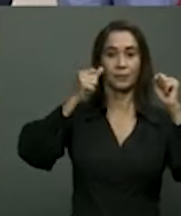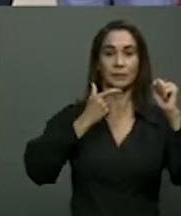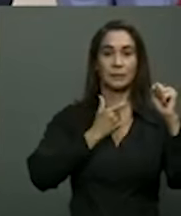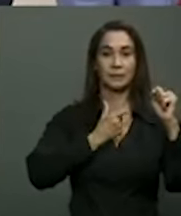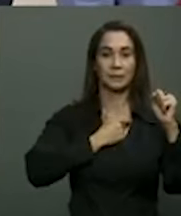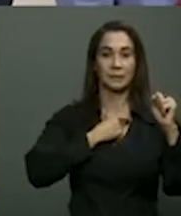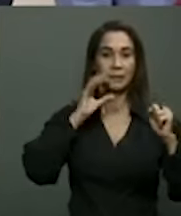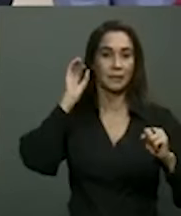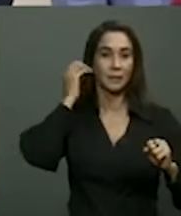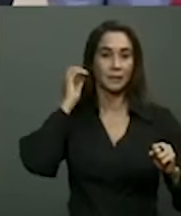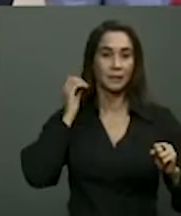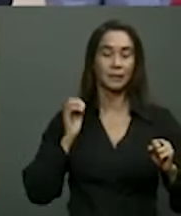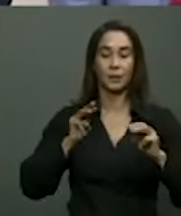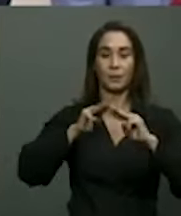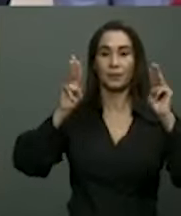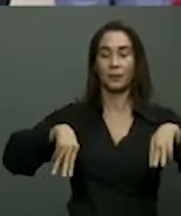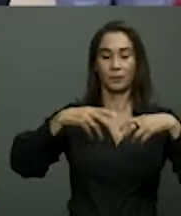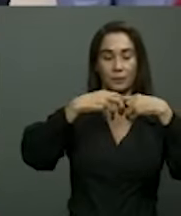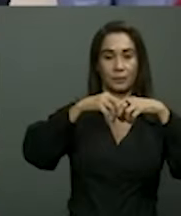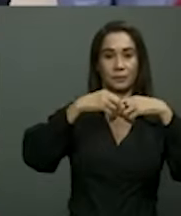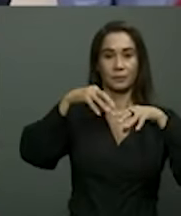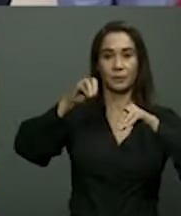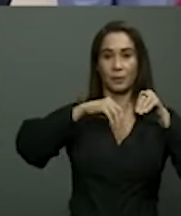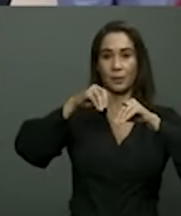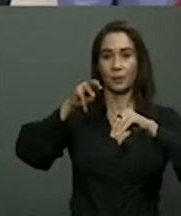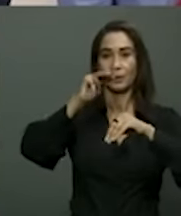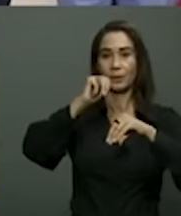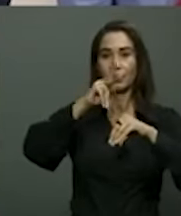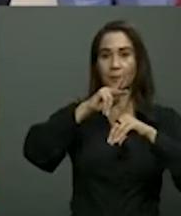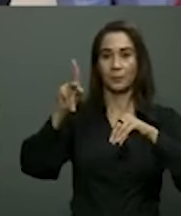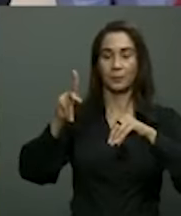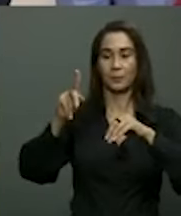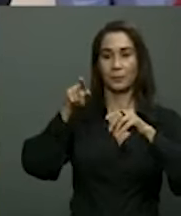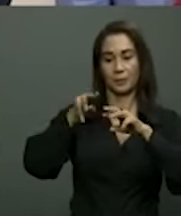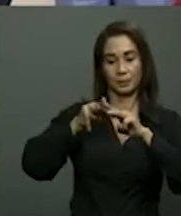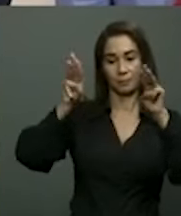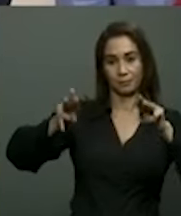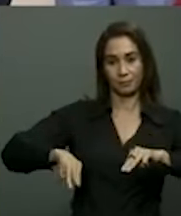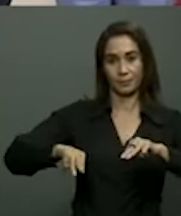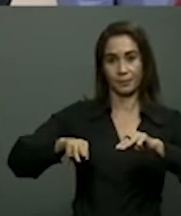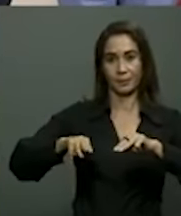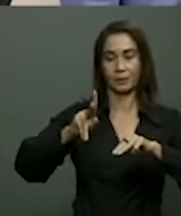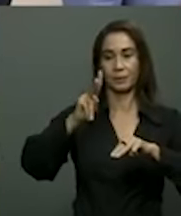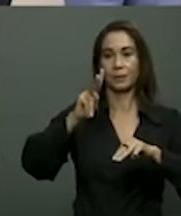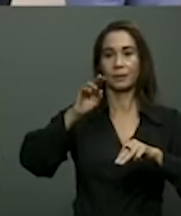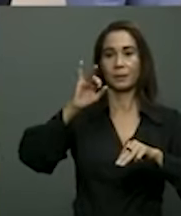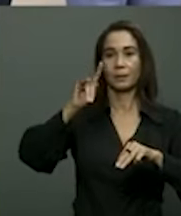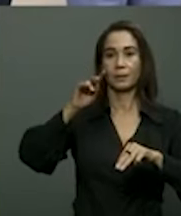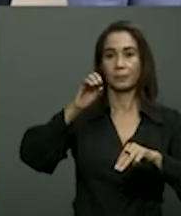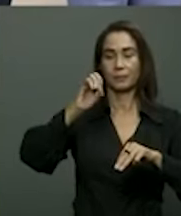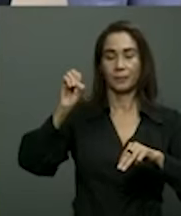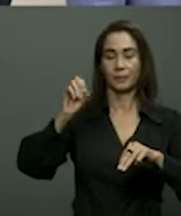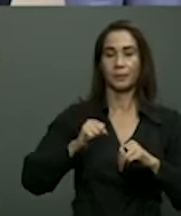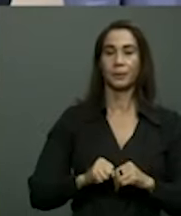en la presentación de los servicios y la experiencia de los ciudadanos clientes, el Ministerio de Administración Pública otorgó